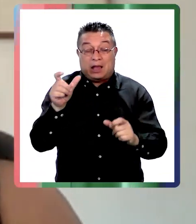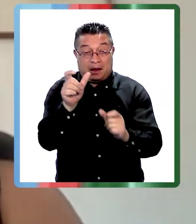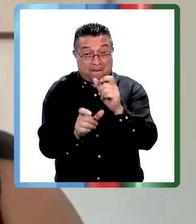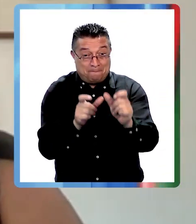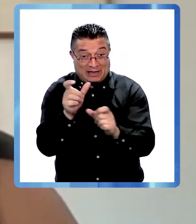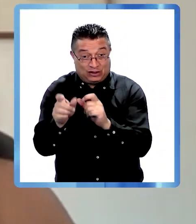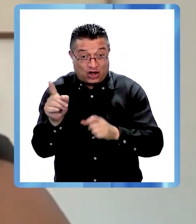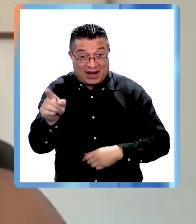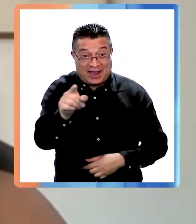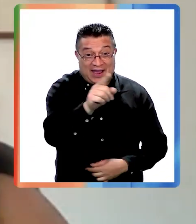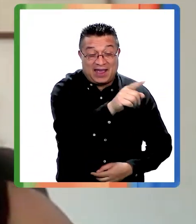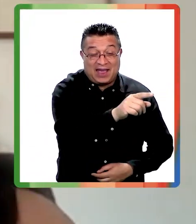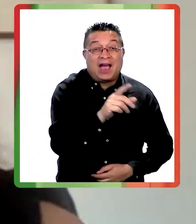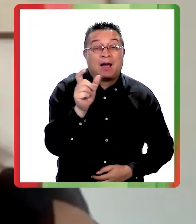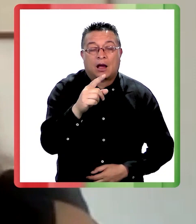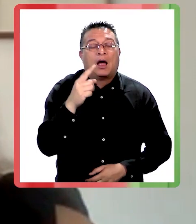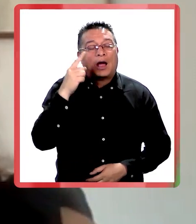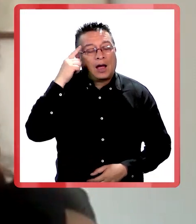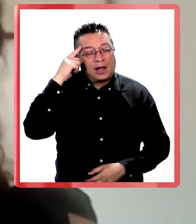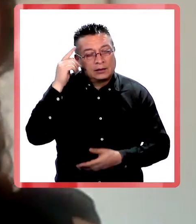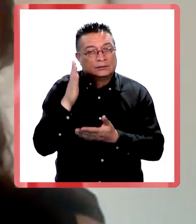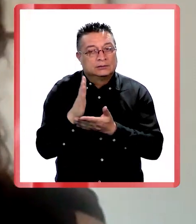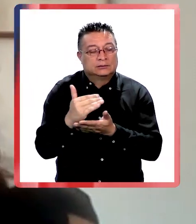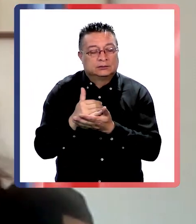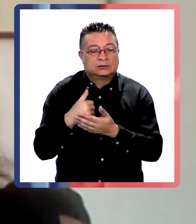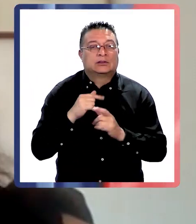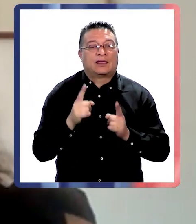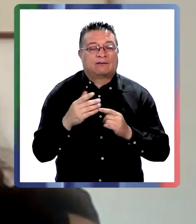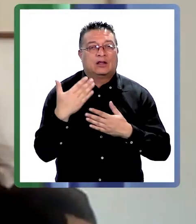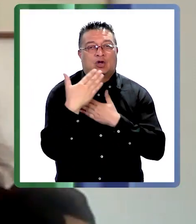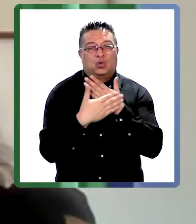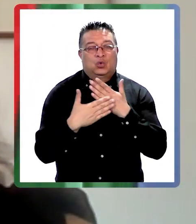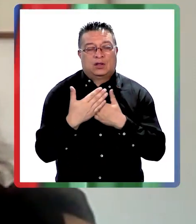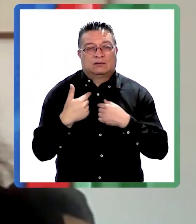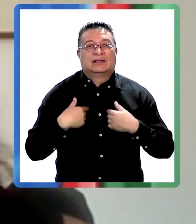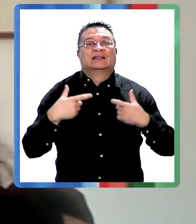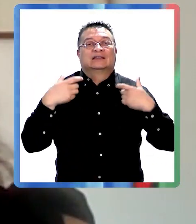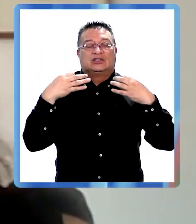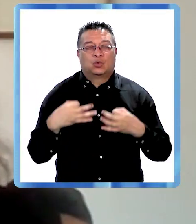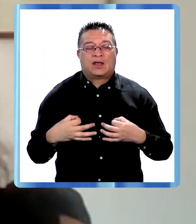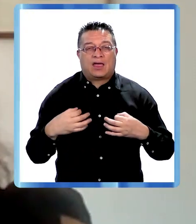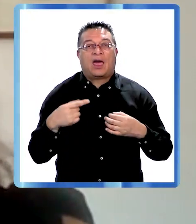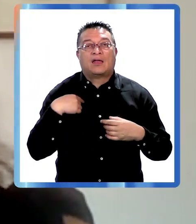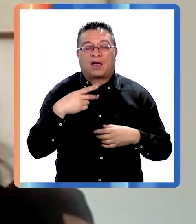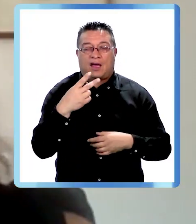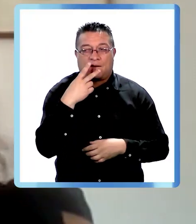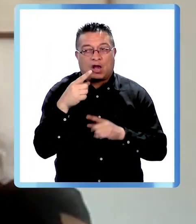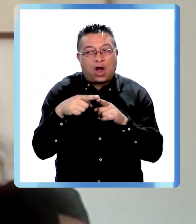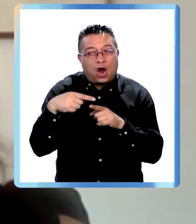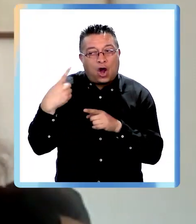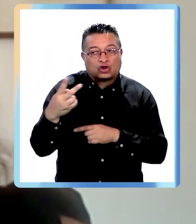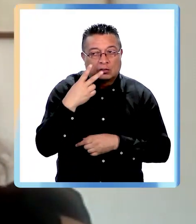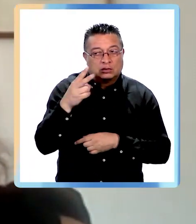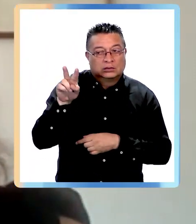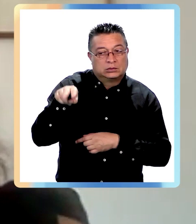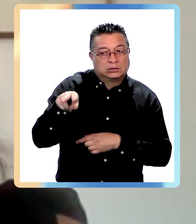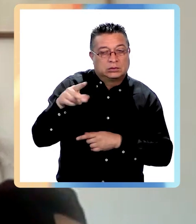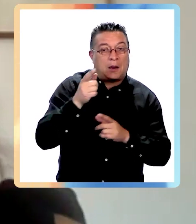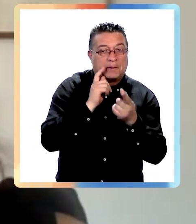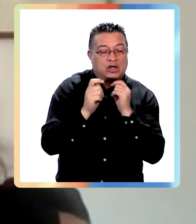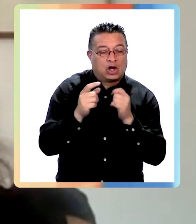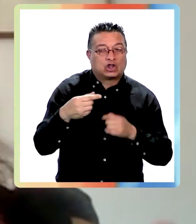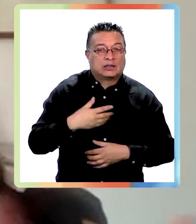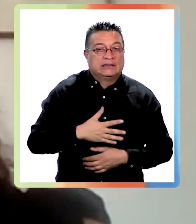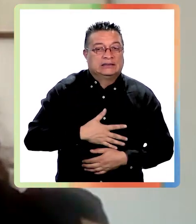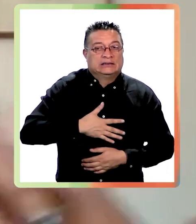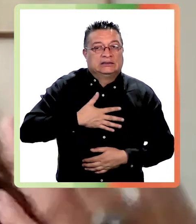la gente tome ciertas medidas para resguardar su seguridad, que configure a un otro que es peligroso y que tenga